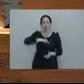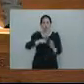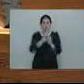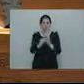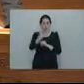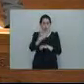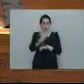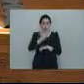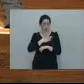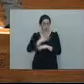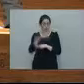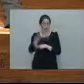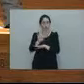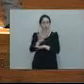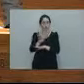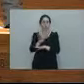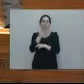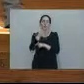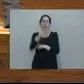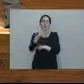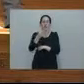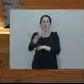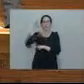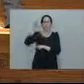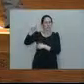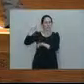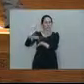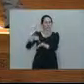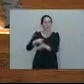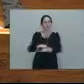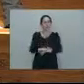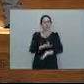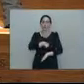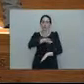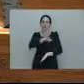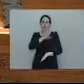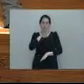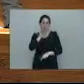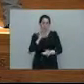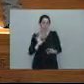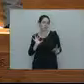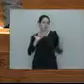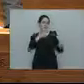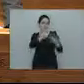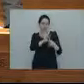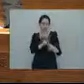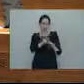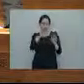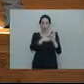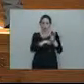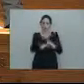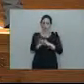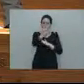de la proposición, que se reclame al Gobierno de España, en consonancia con la normativa, con la transposición de la normativa